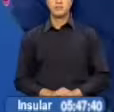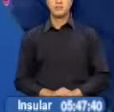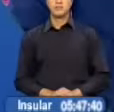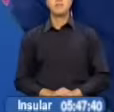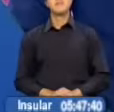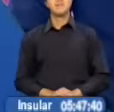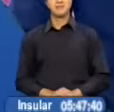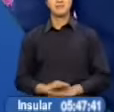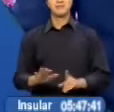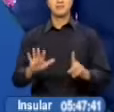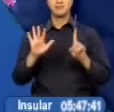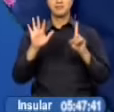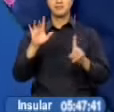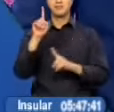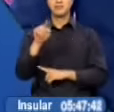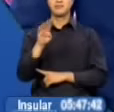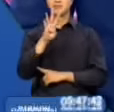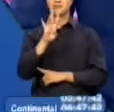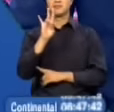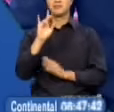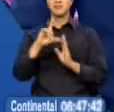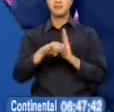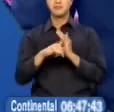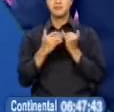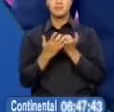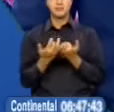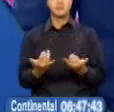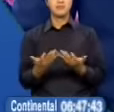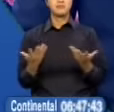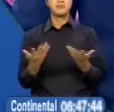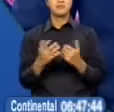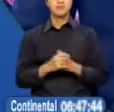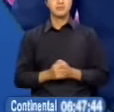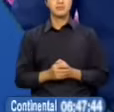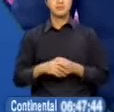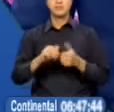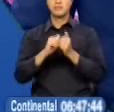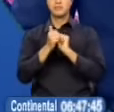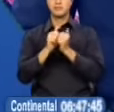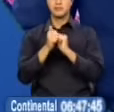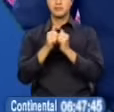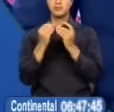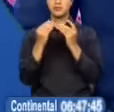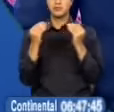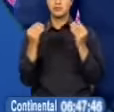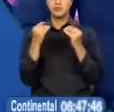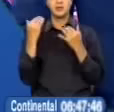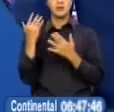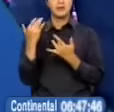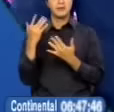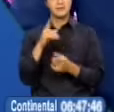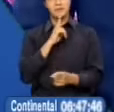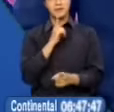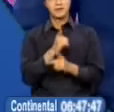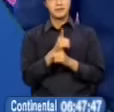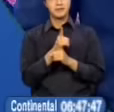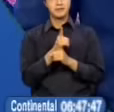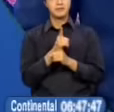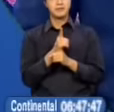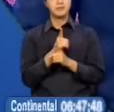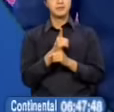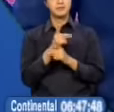y bien son las 6 de la mañana a 47 minutos y ya es momento de los deportes lo que muchos esperamos vanessa diego